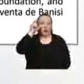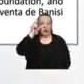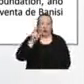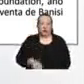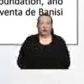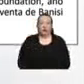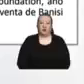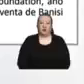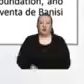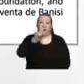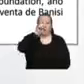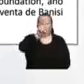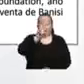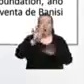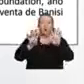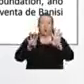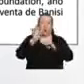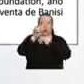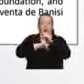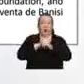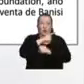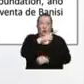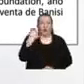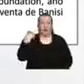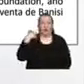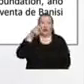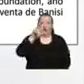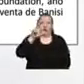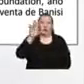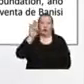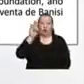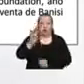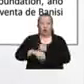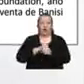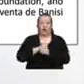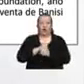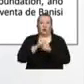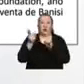29 años tenía 37 años ya su primera